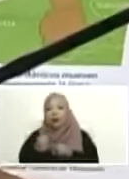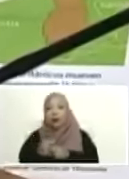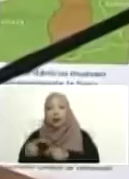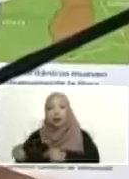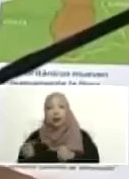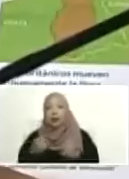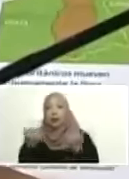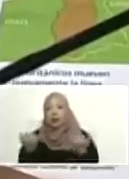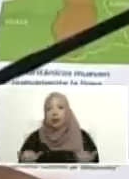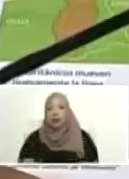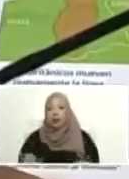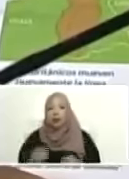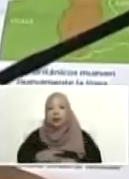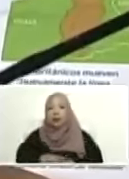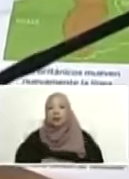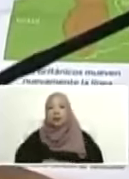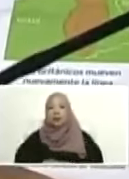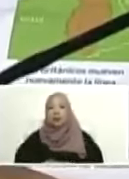bonito.